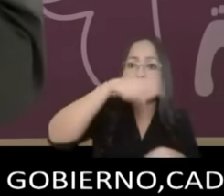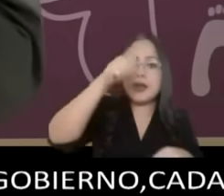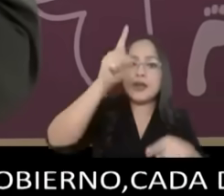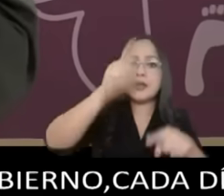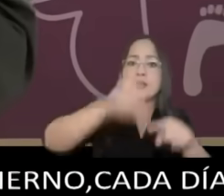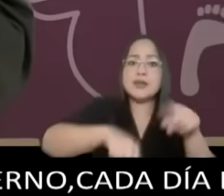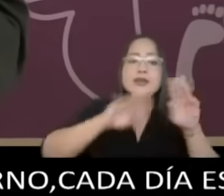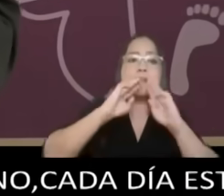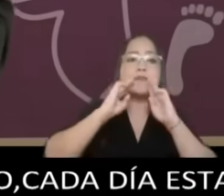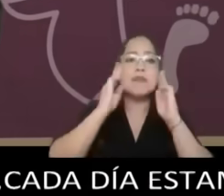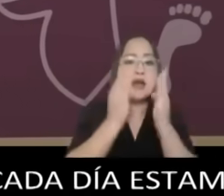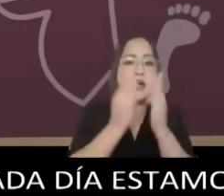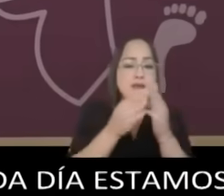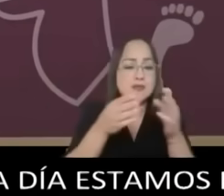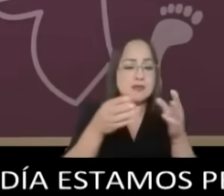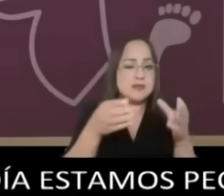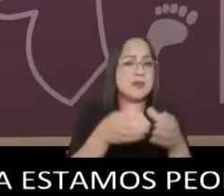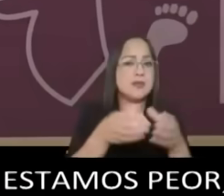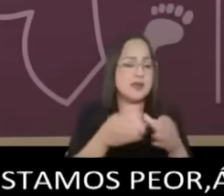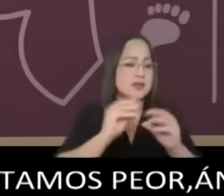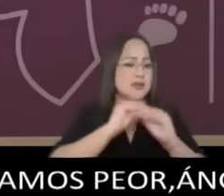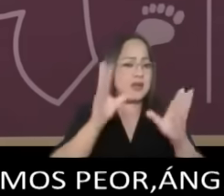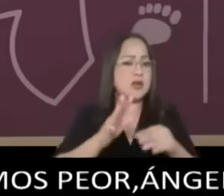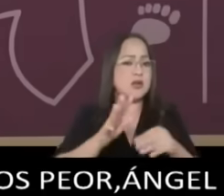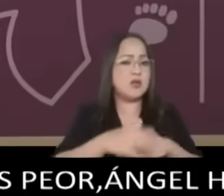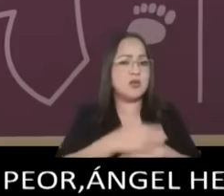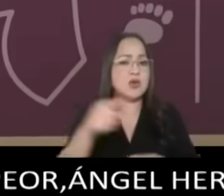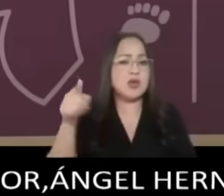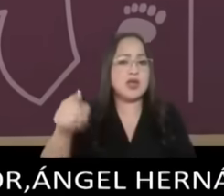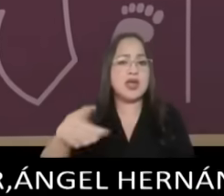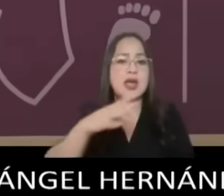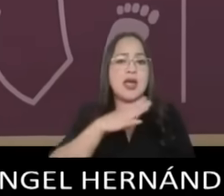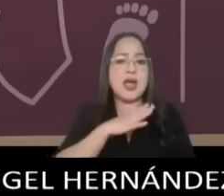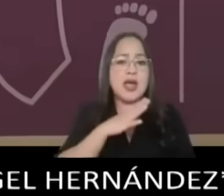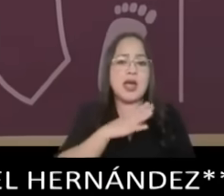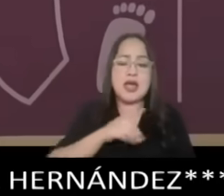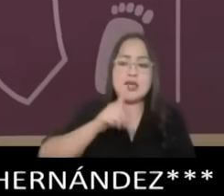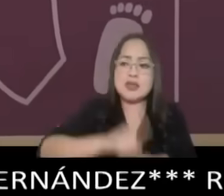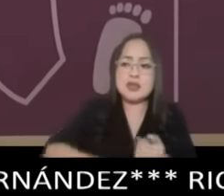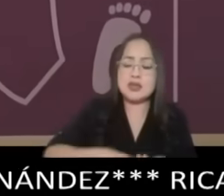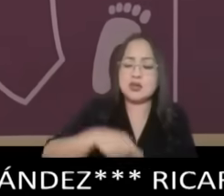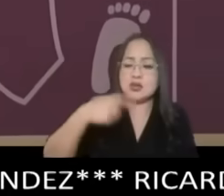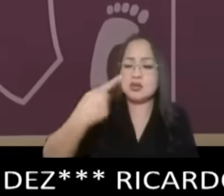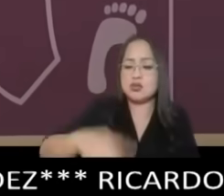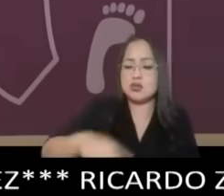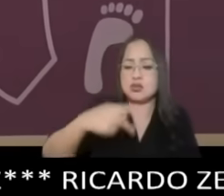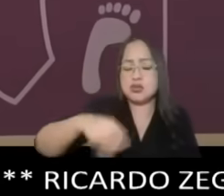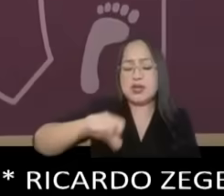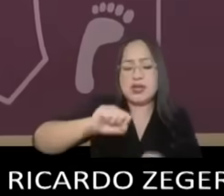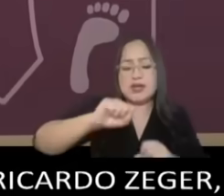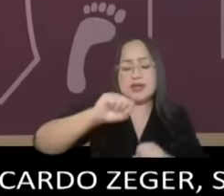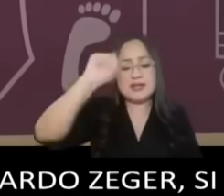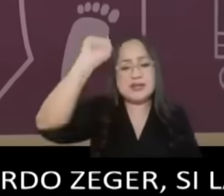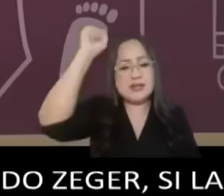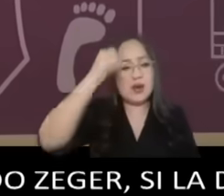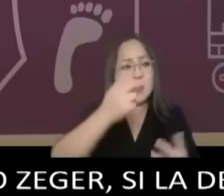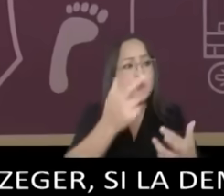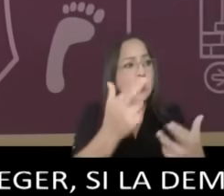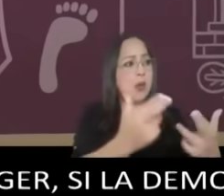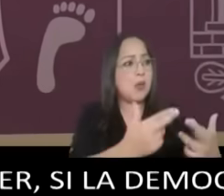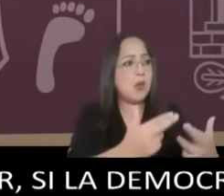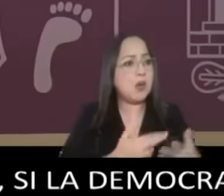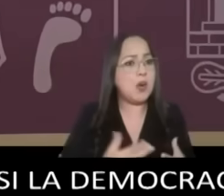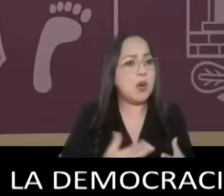porque es absolutamente falso lo que están afirmando en ese sentido. ¿Correcto? Es correcto.